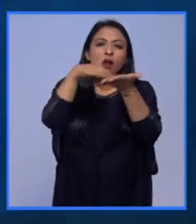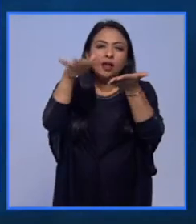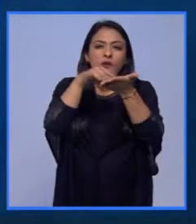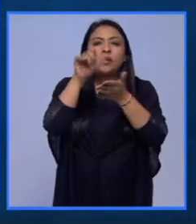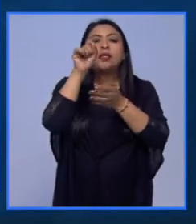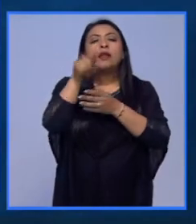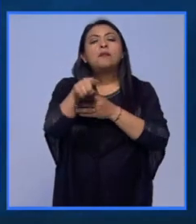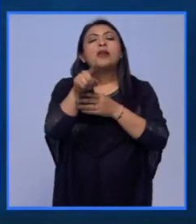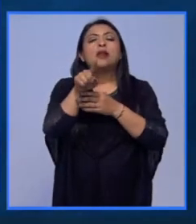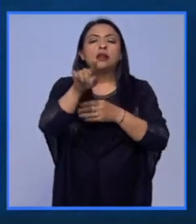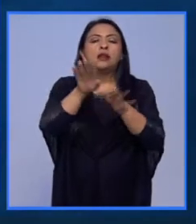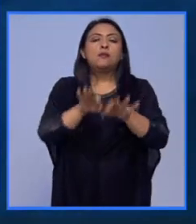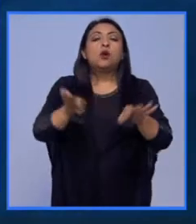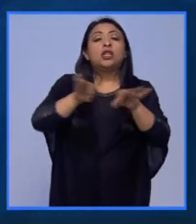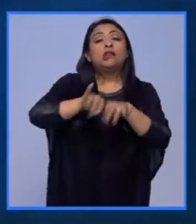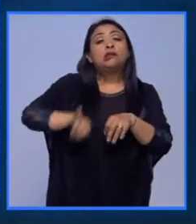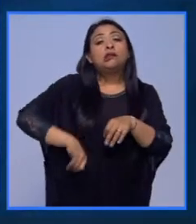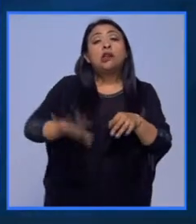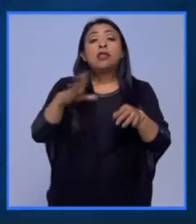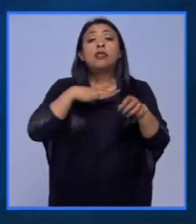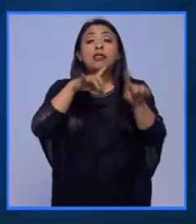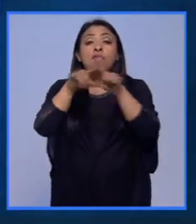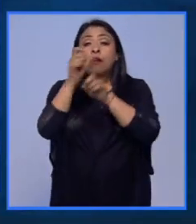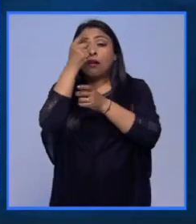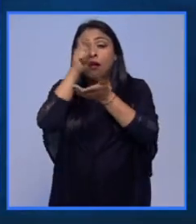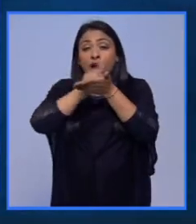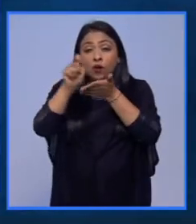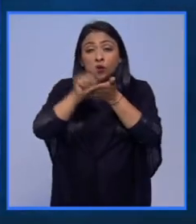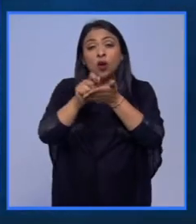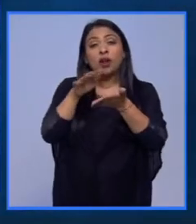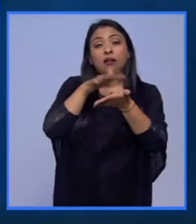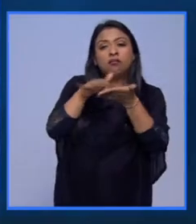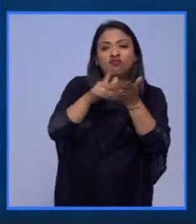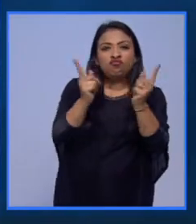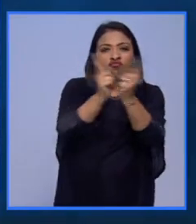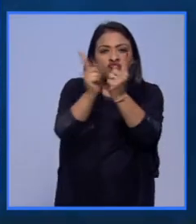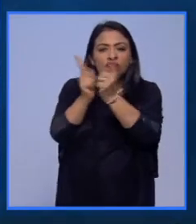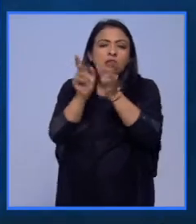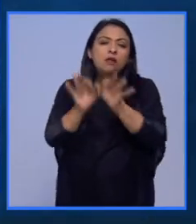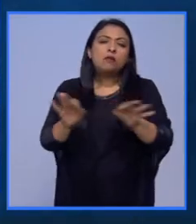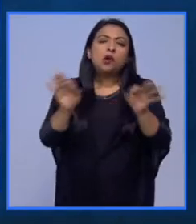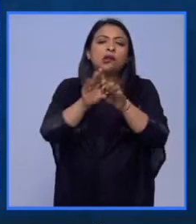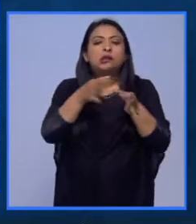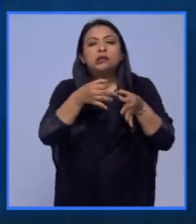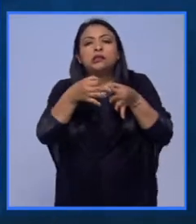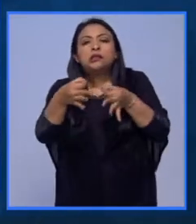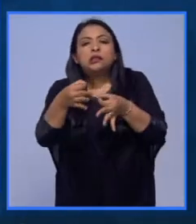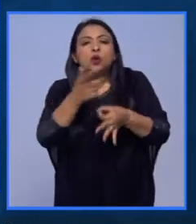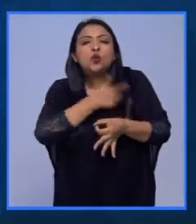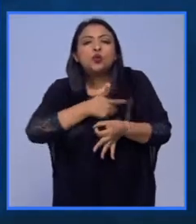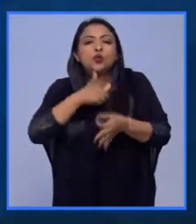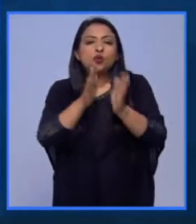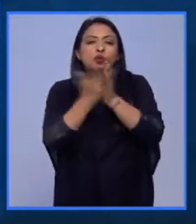también, Laura, que es muy interesante, entre autores y lectores, fundamental para despertar este amor por la literatura.